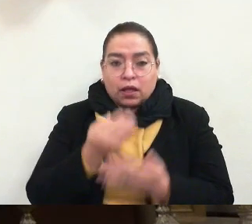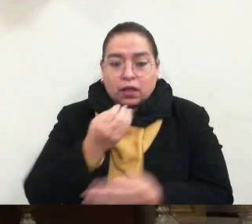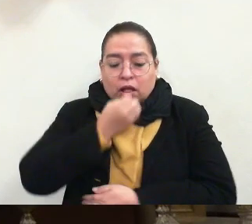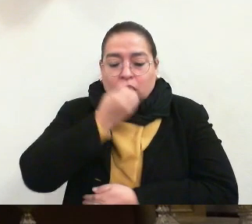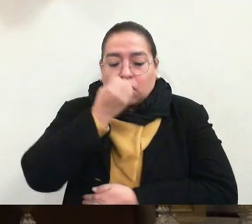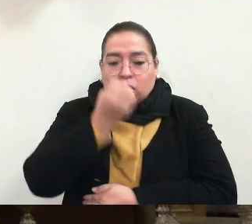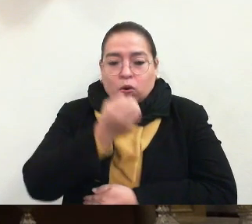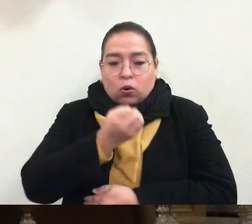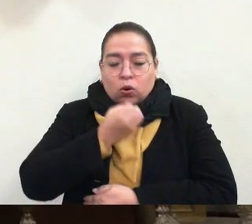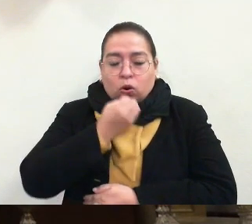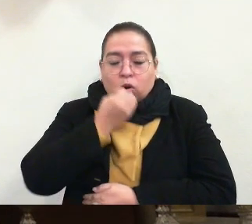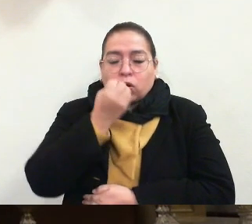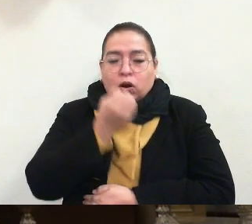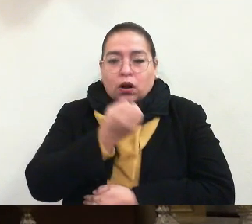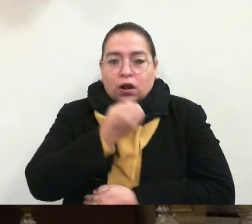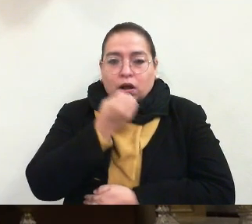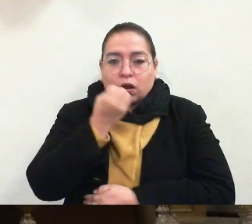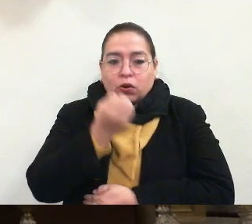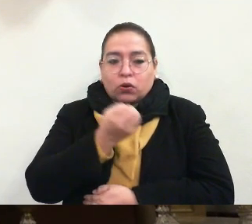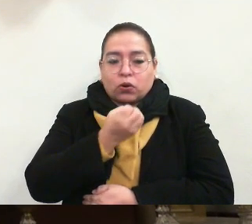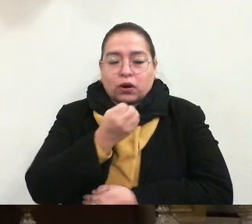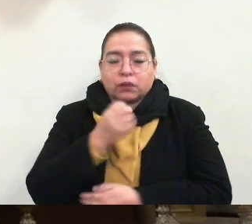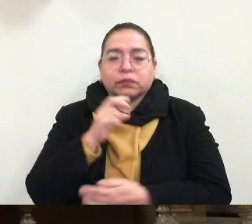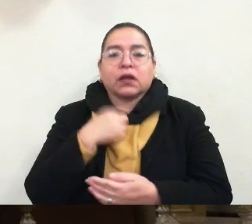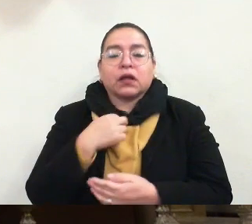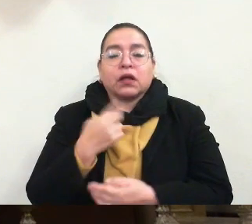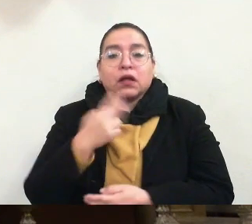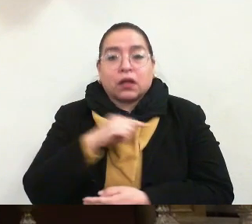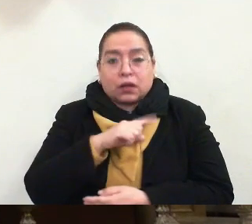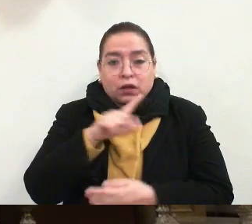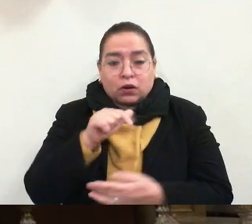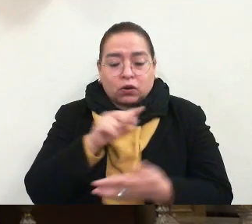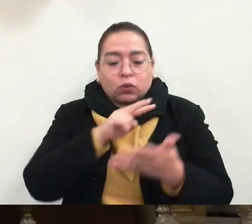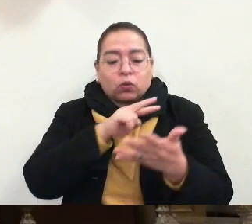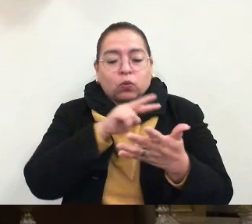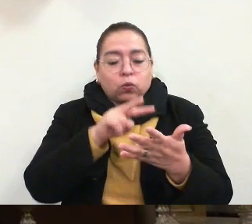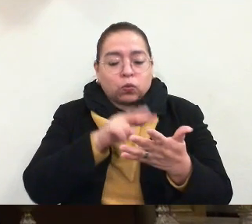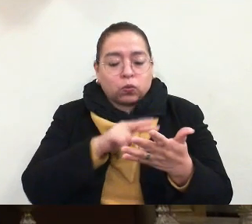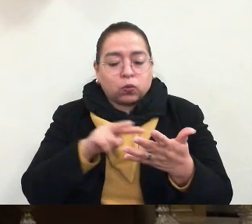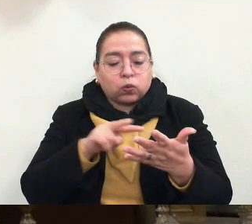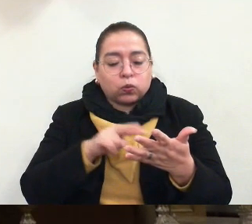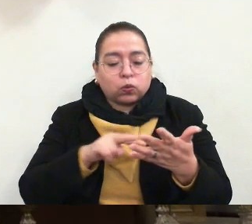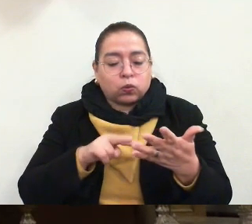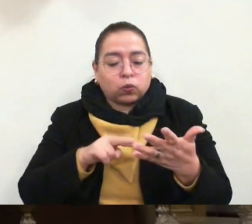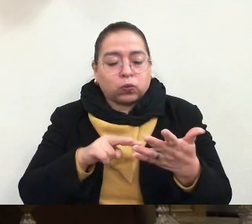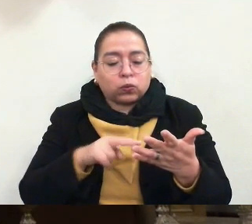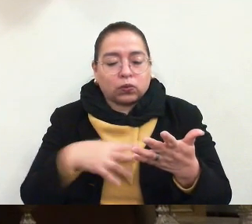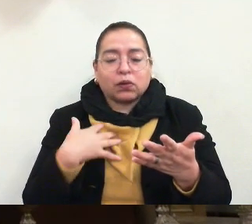Solo el que ora entiende bien la Escritura.